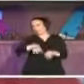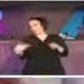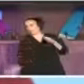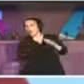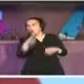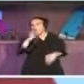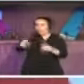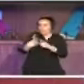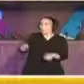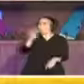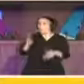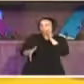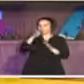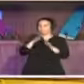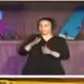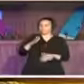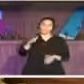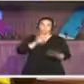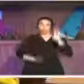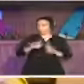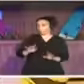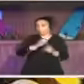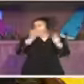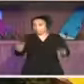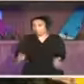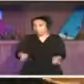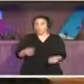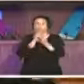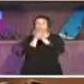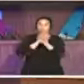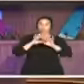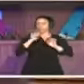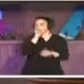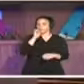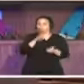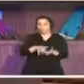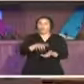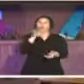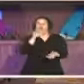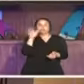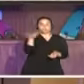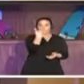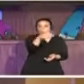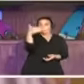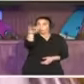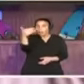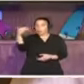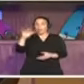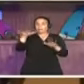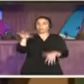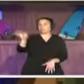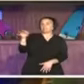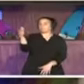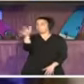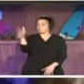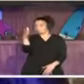con el wiki te complicas de nuevo. Pero, canta la pura así, tú abres la boca, y la menos mala dice fue la ganadora.